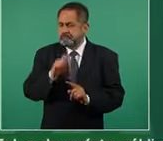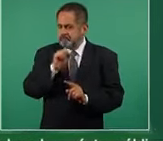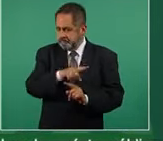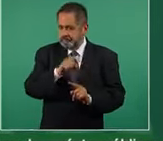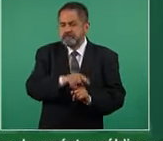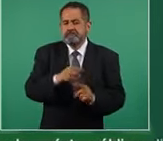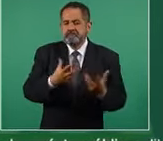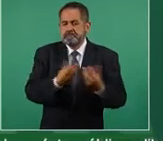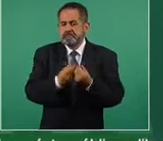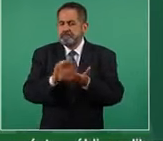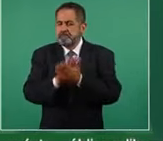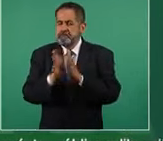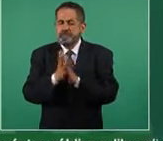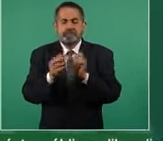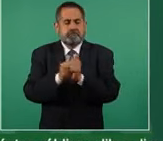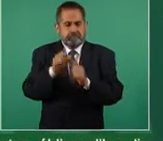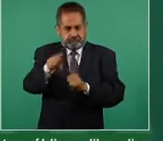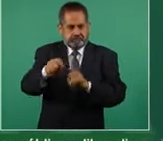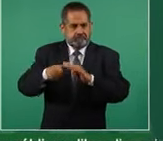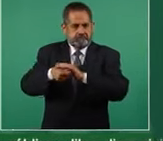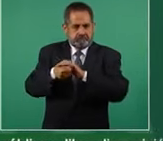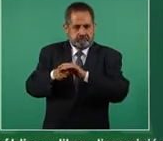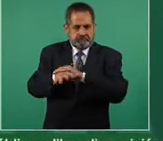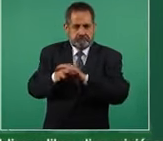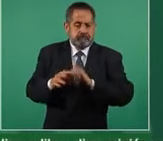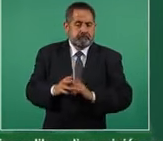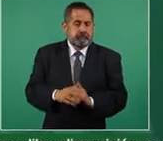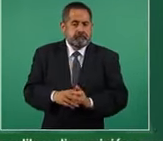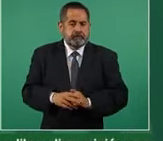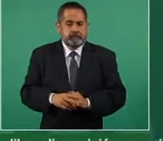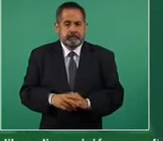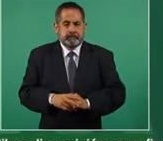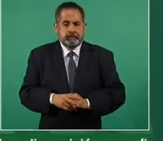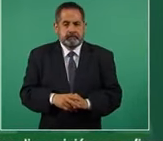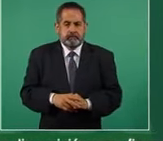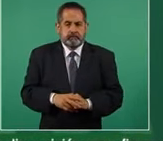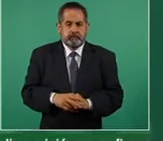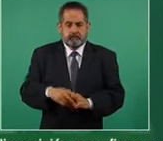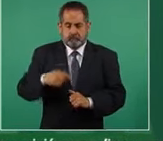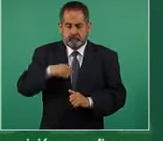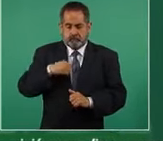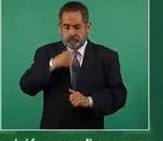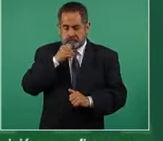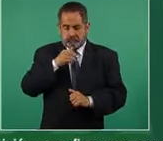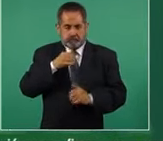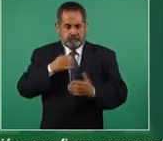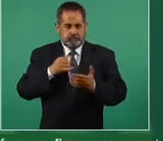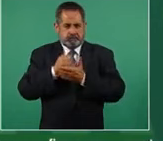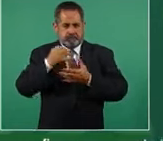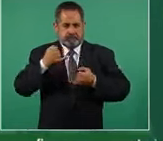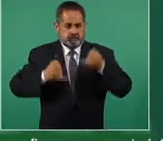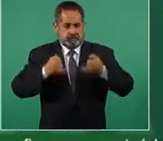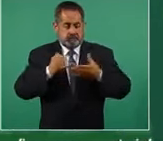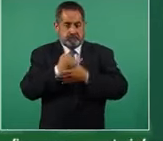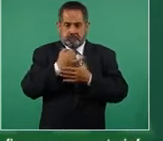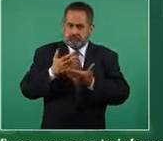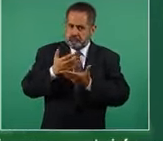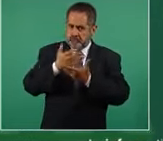a estos hechos. No estoy juzgando, no sabemos si